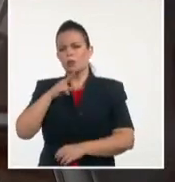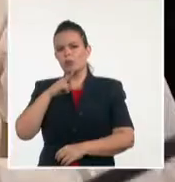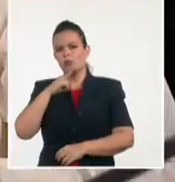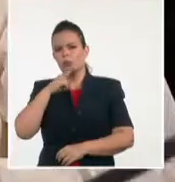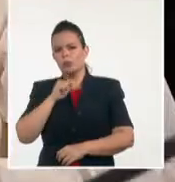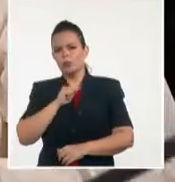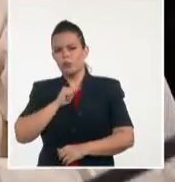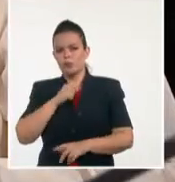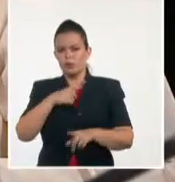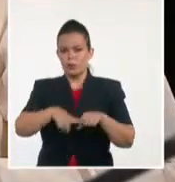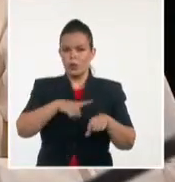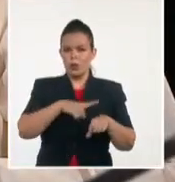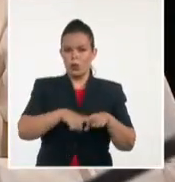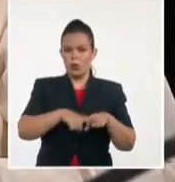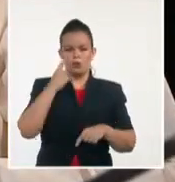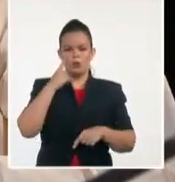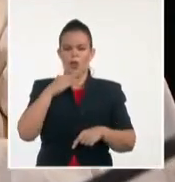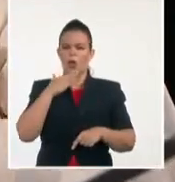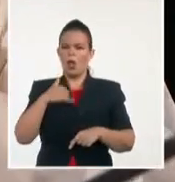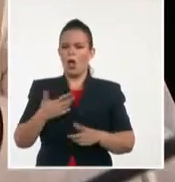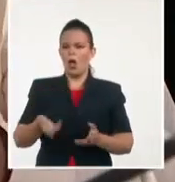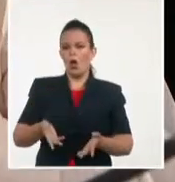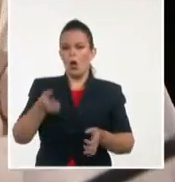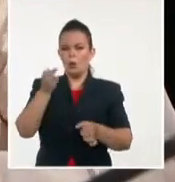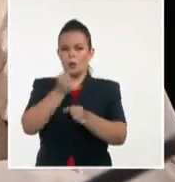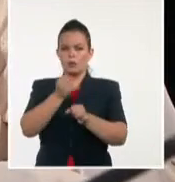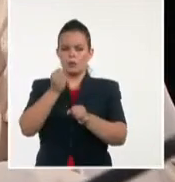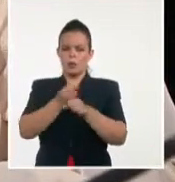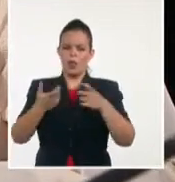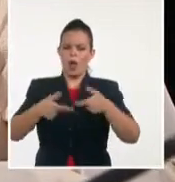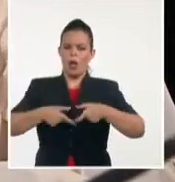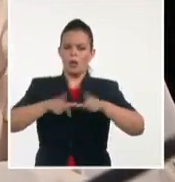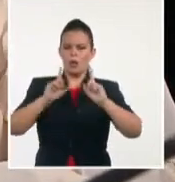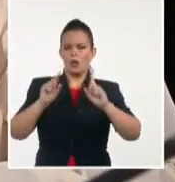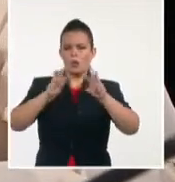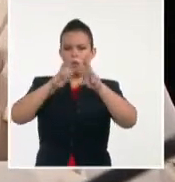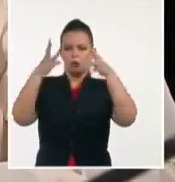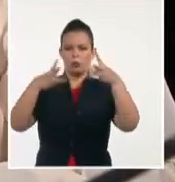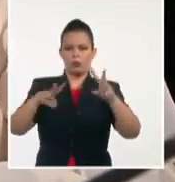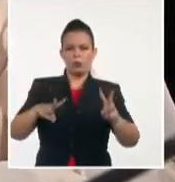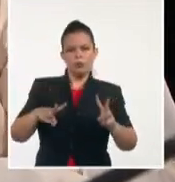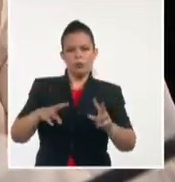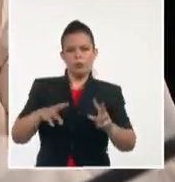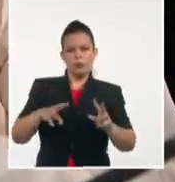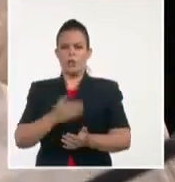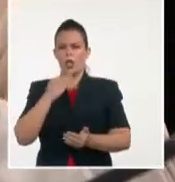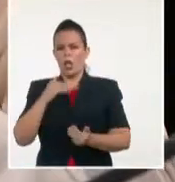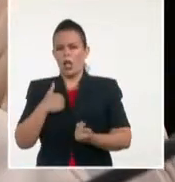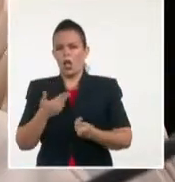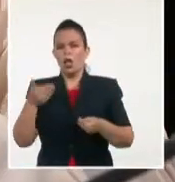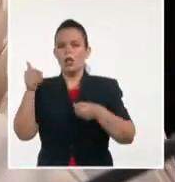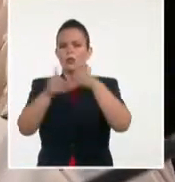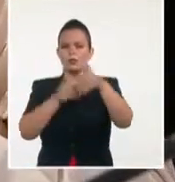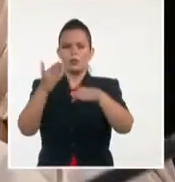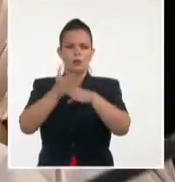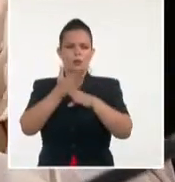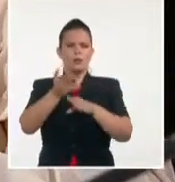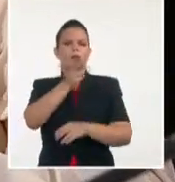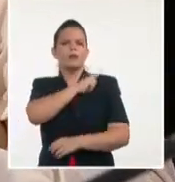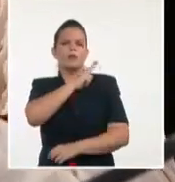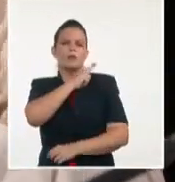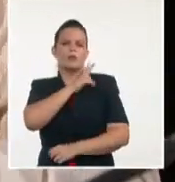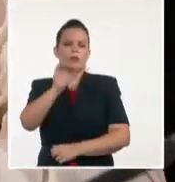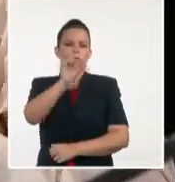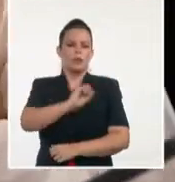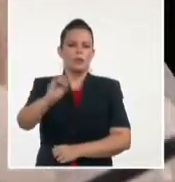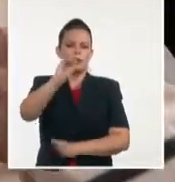videoconferencia con todo el país, donde participaron las direcciones provinciales de ambos institutos, precisando la manera coordinada de